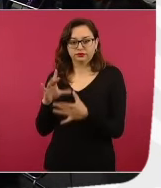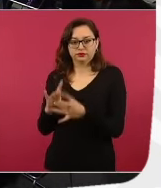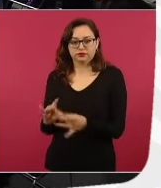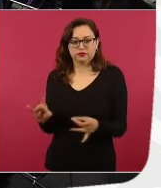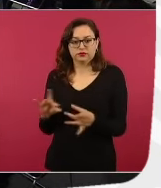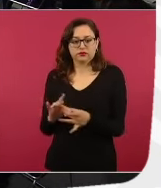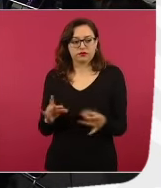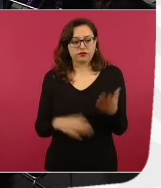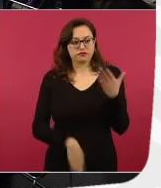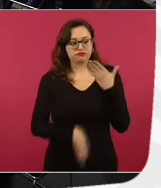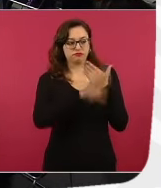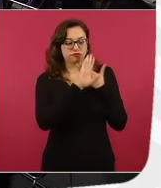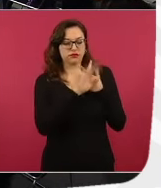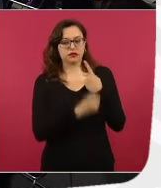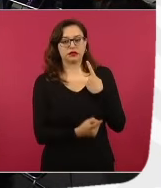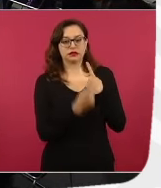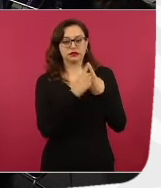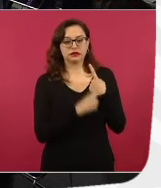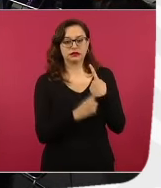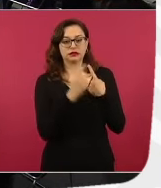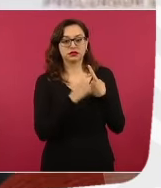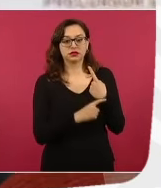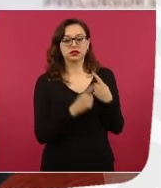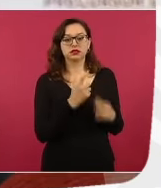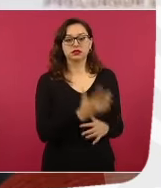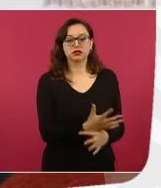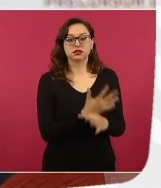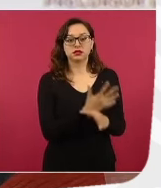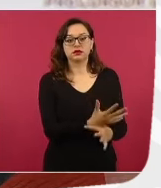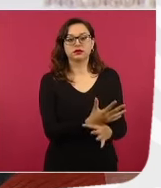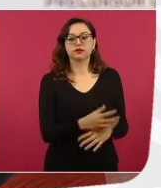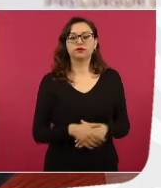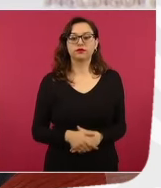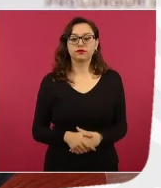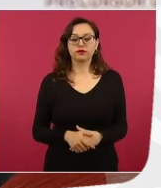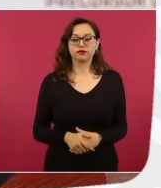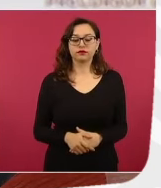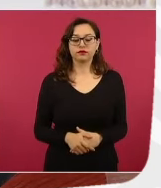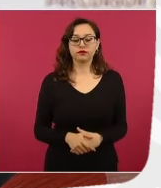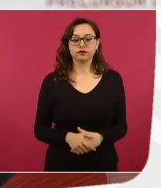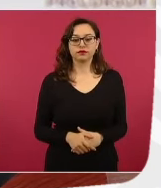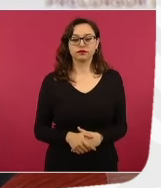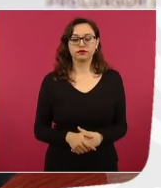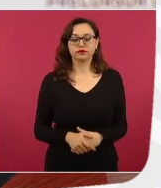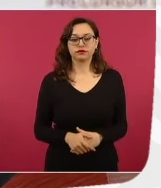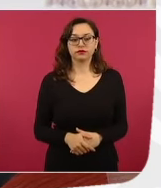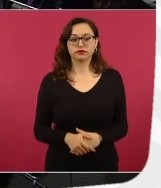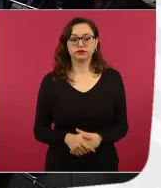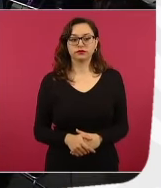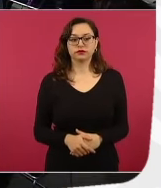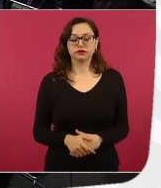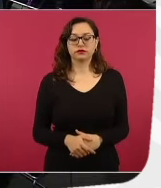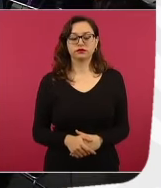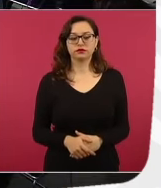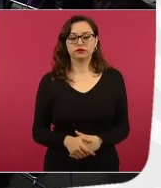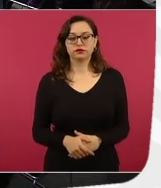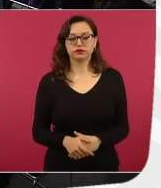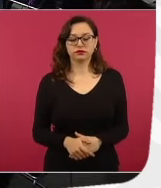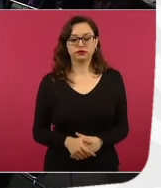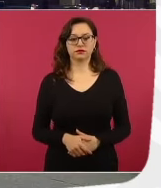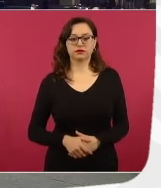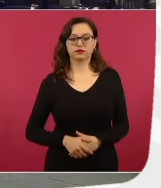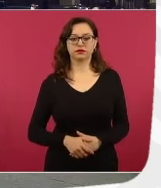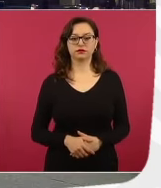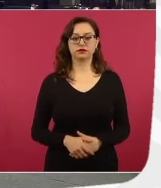monero el monedero Hernández dice que le hicieron a esta persona o algo